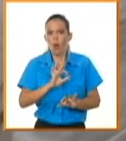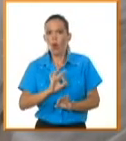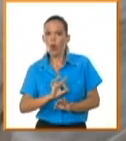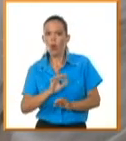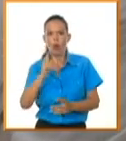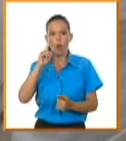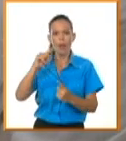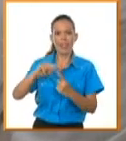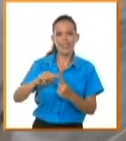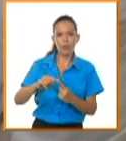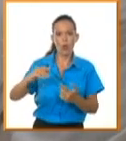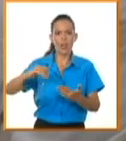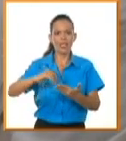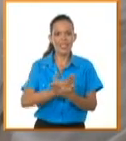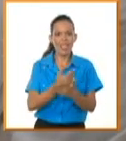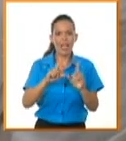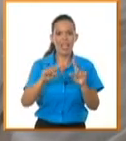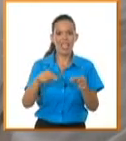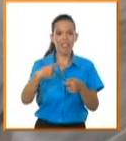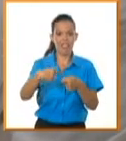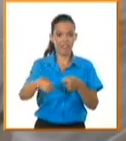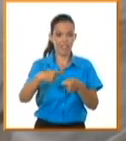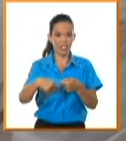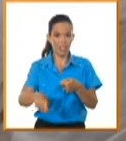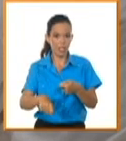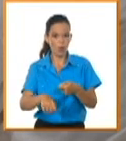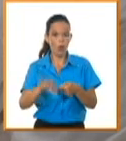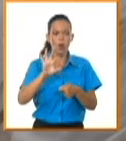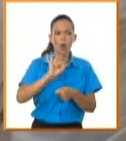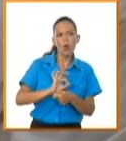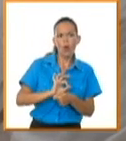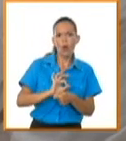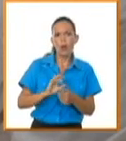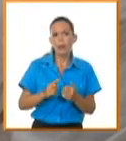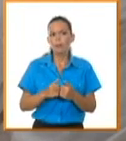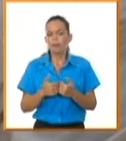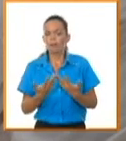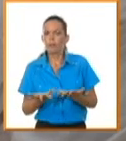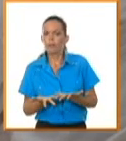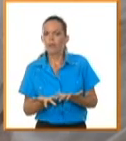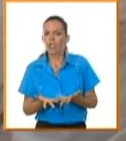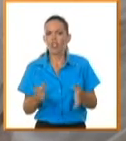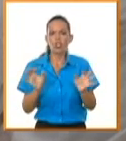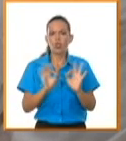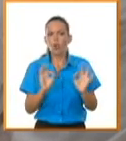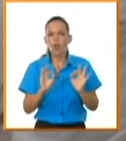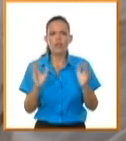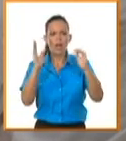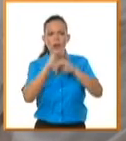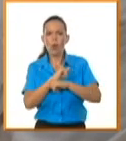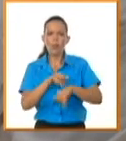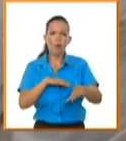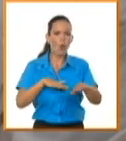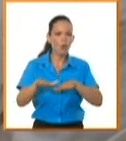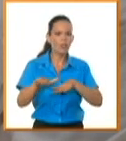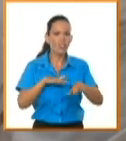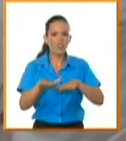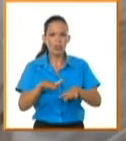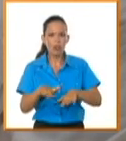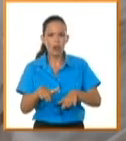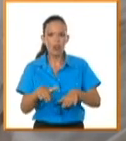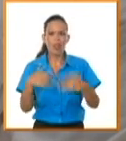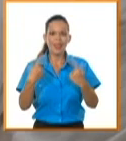del efectivo Se trata de un proceso en el que no están todavía todas las condiciones y por lo tanto no debió